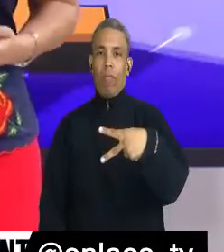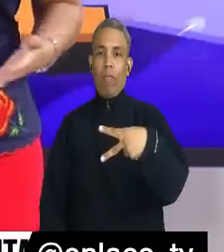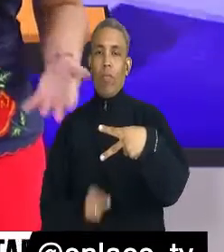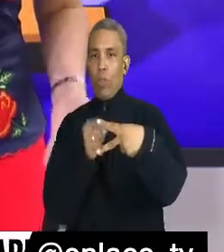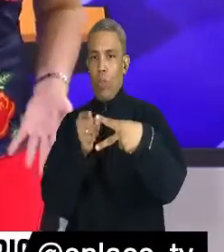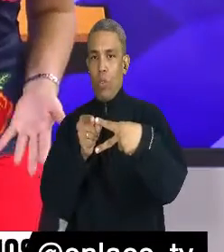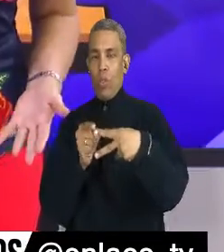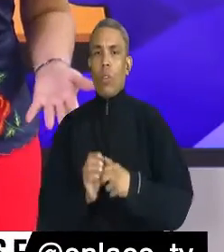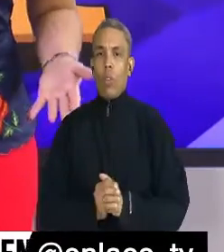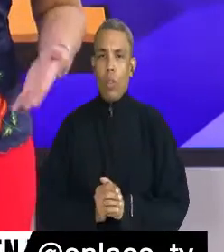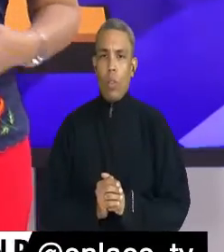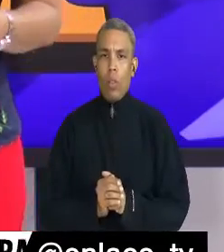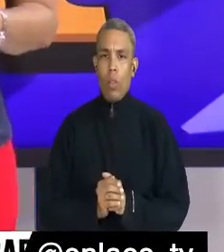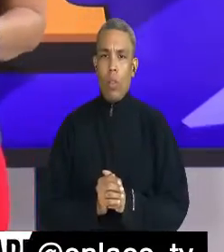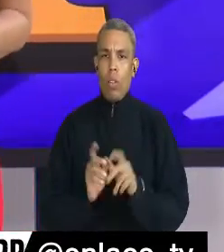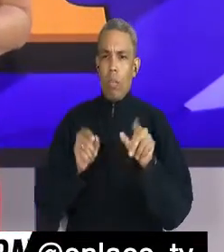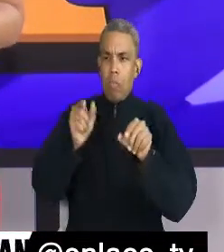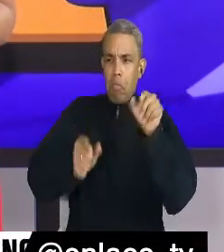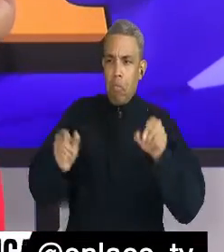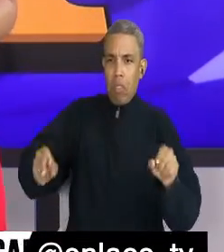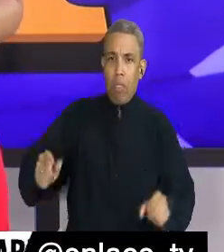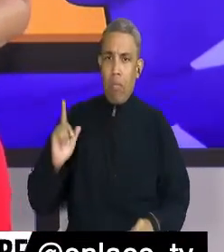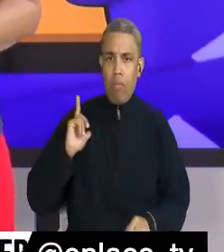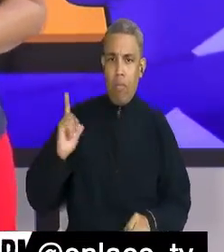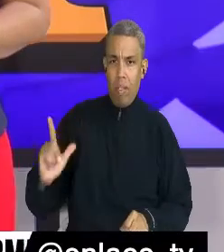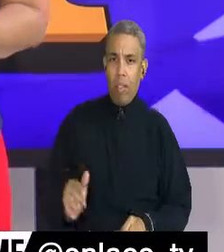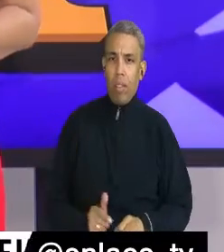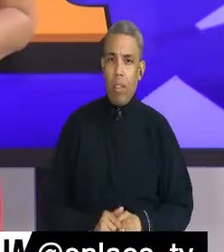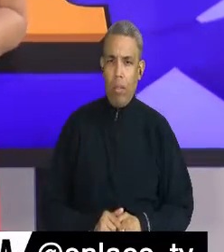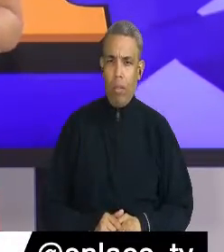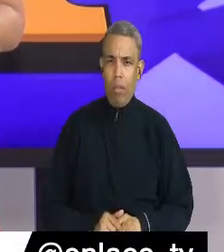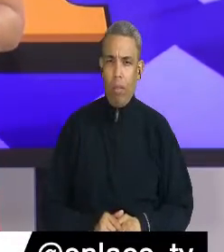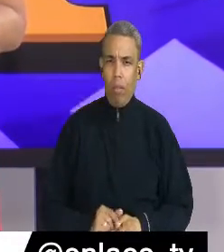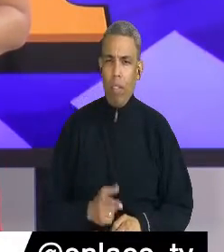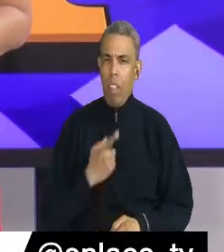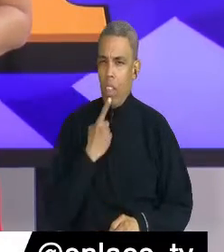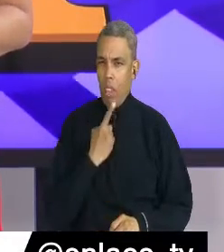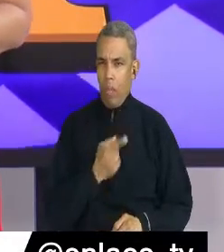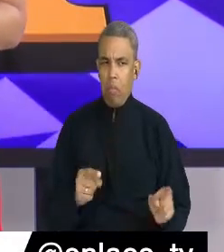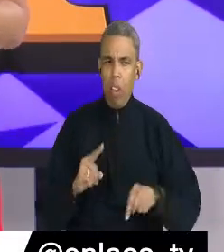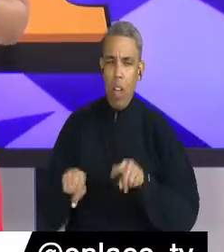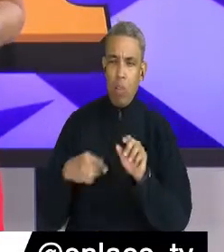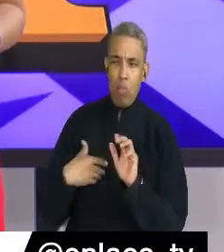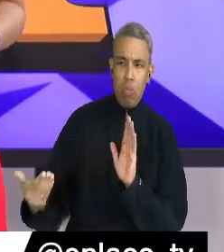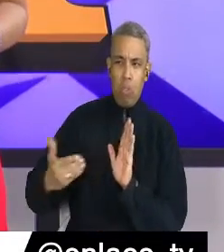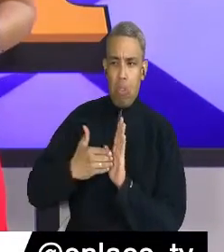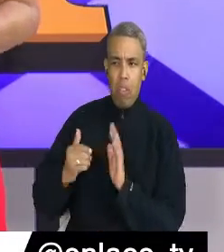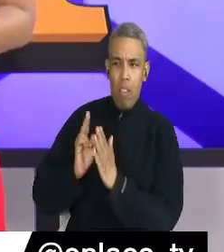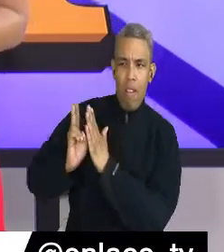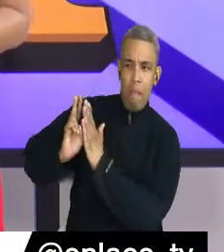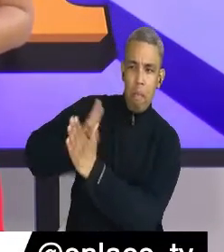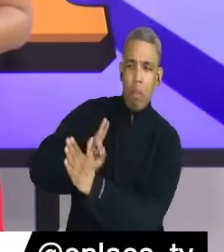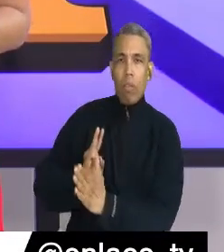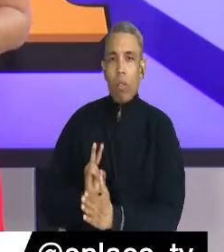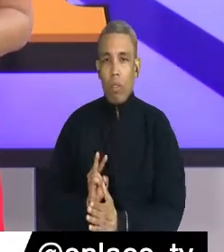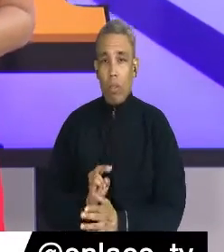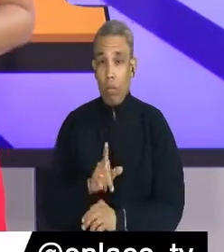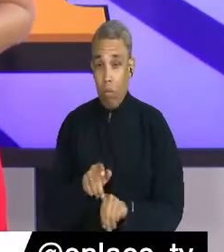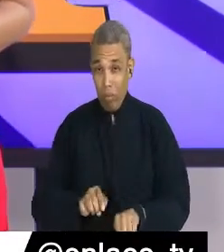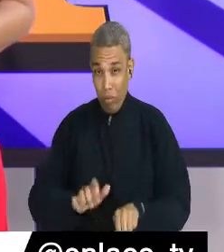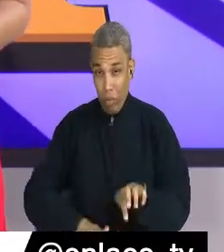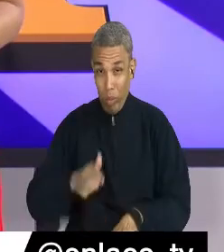ediles de barrancabermeja denunciaron amenazas de muerte en su contra la secretaria de gobierno mayor lujo que se pronunció y asegura que se harán